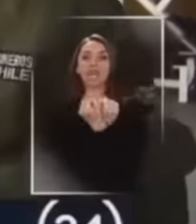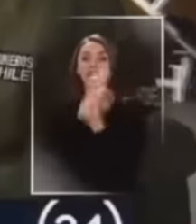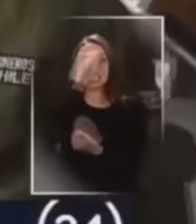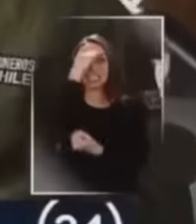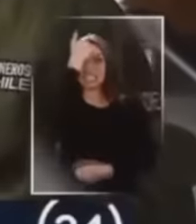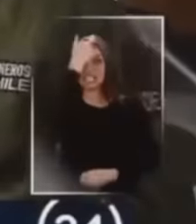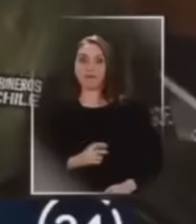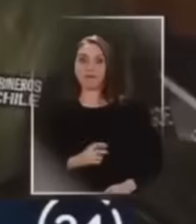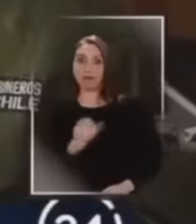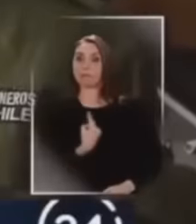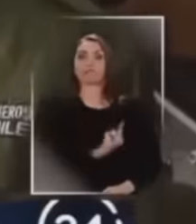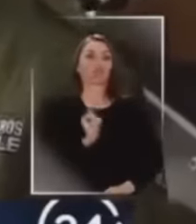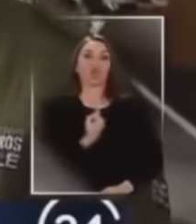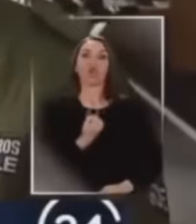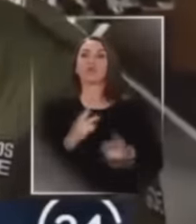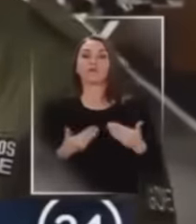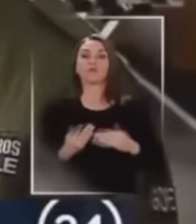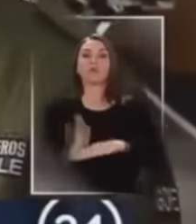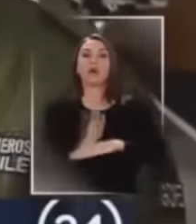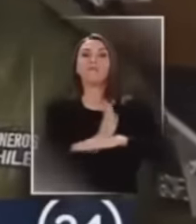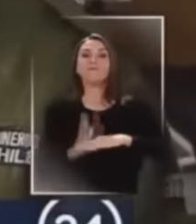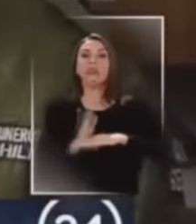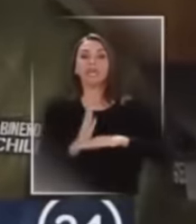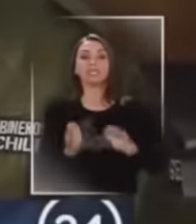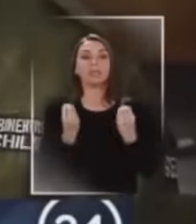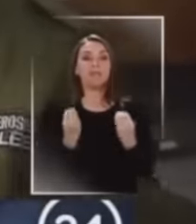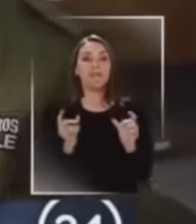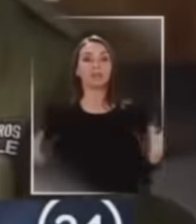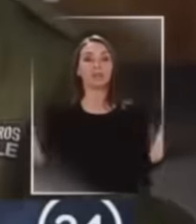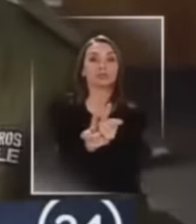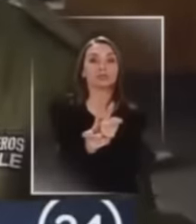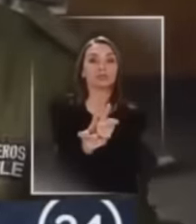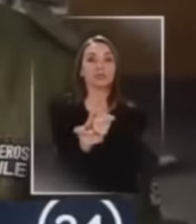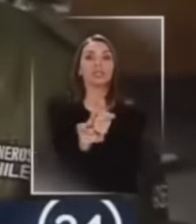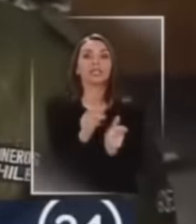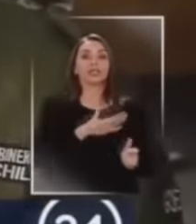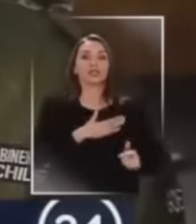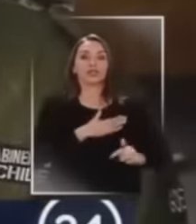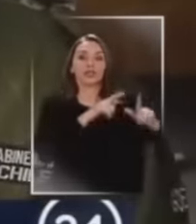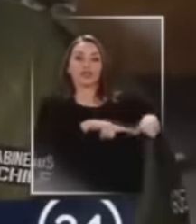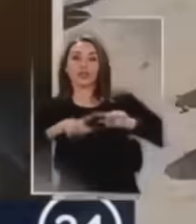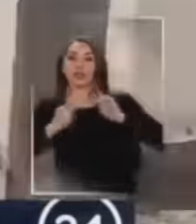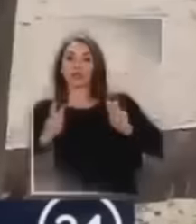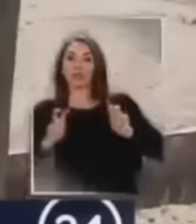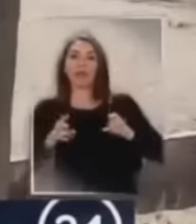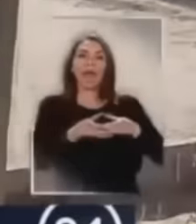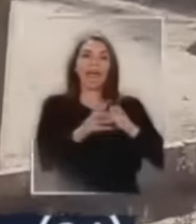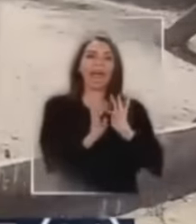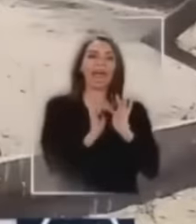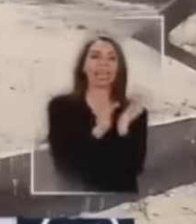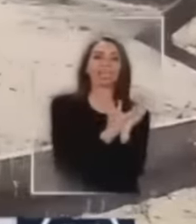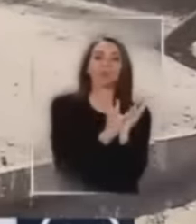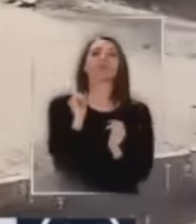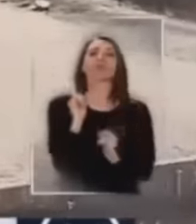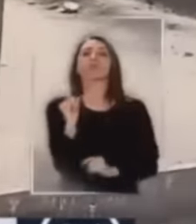sí no funciona. La base fundamental del éxito de cualquier operación en las áreas de nuestra competencia está basado en el equipo. Eso es, eso